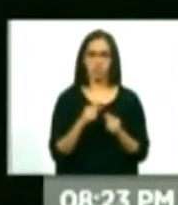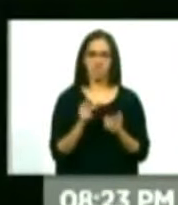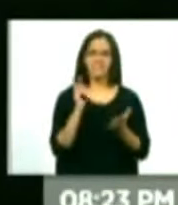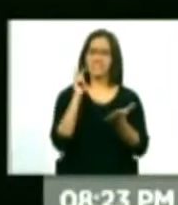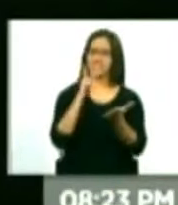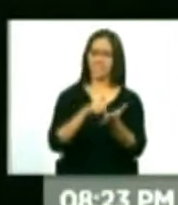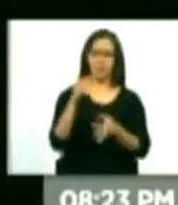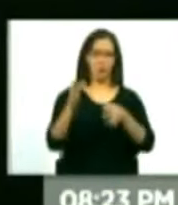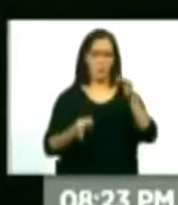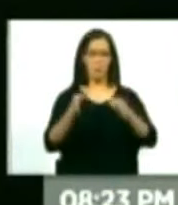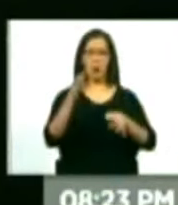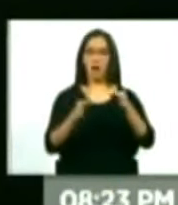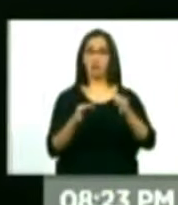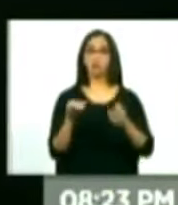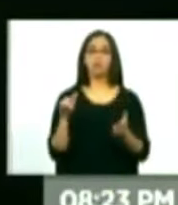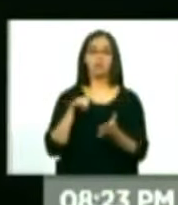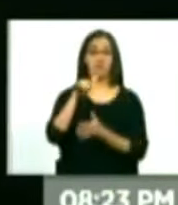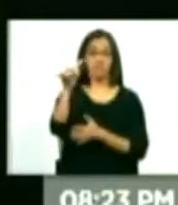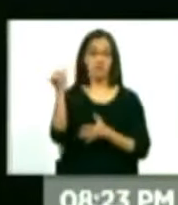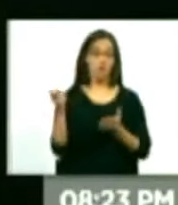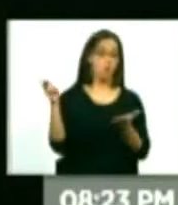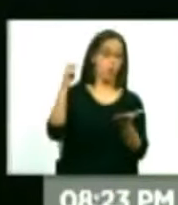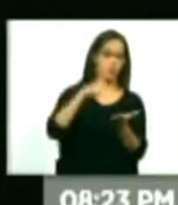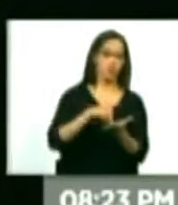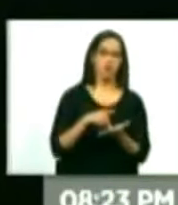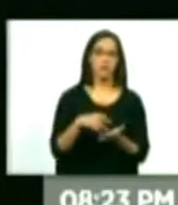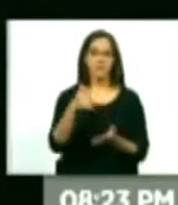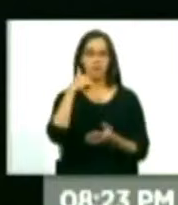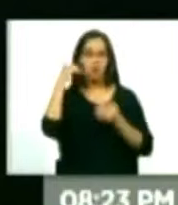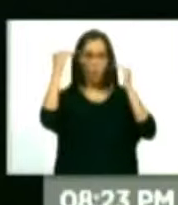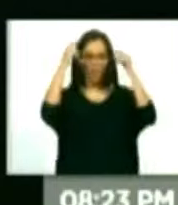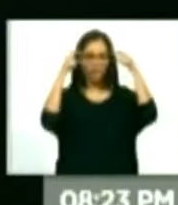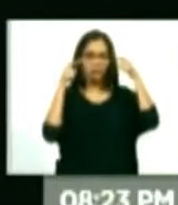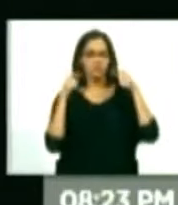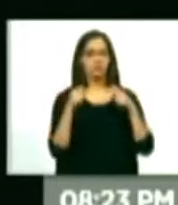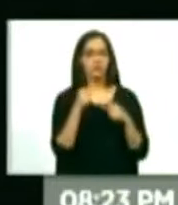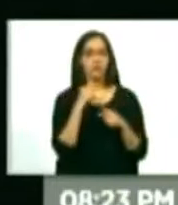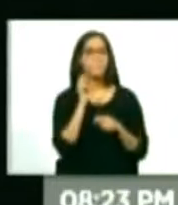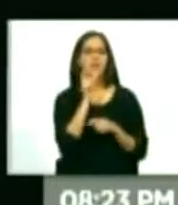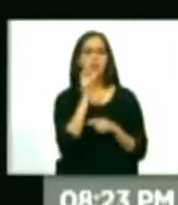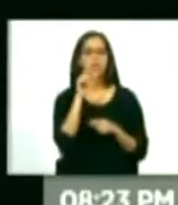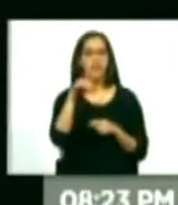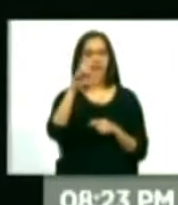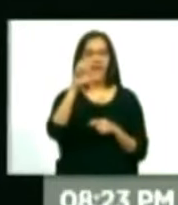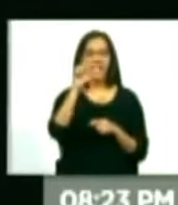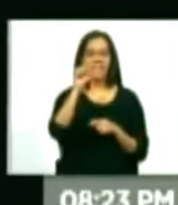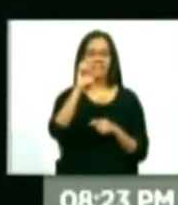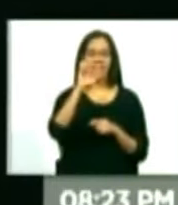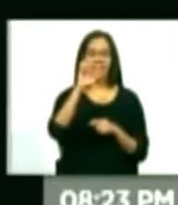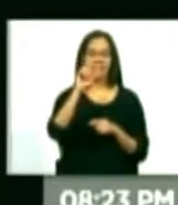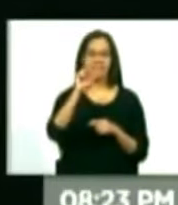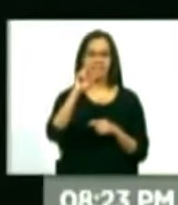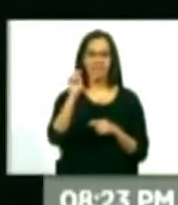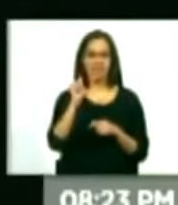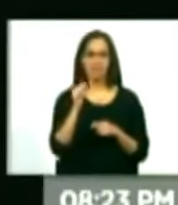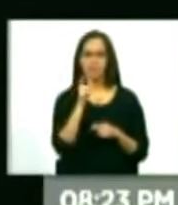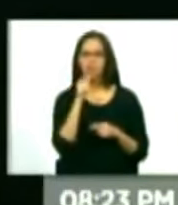Ecarra, estaba de viaje y regresó. Y me llamó mi comandante, por ahí llegó Carlos Ecarra, pregúntale a Ecarra a ver qué opina.